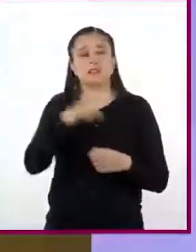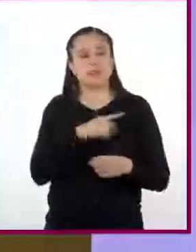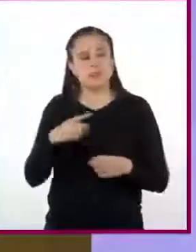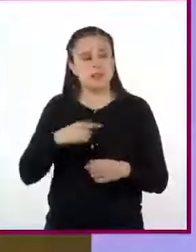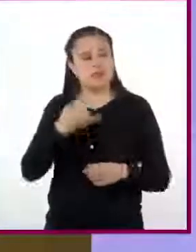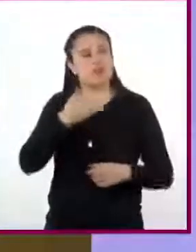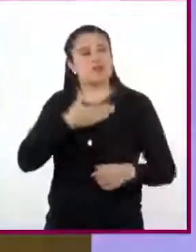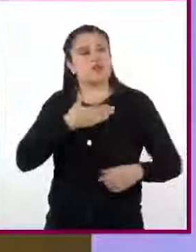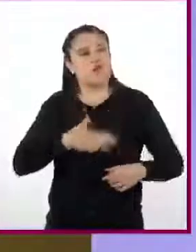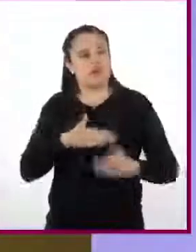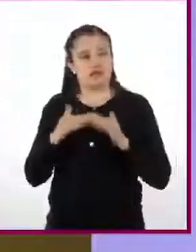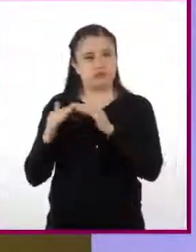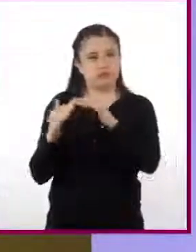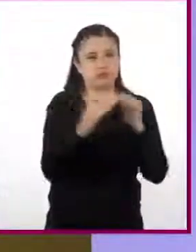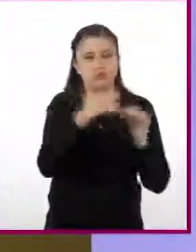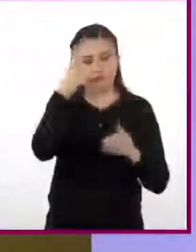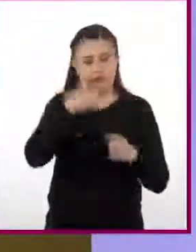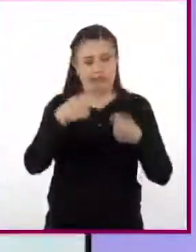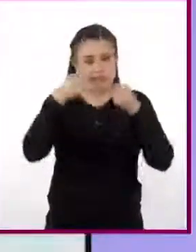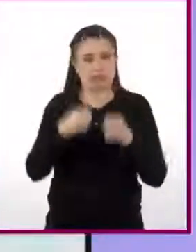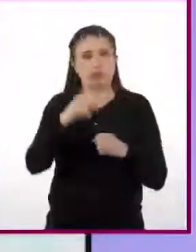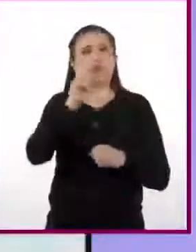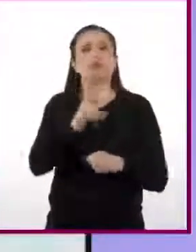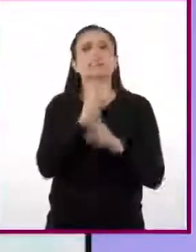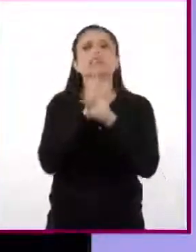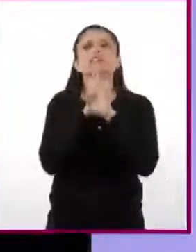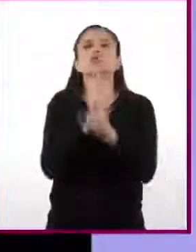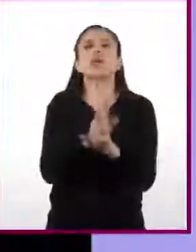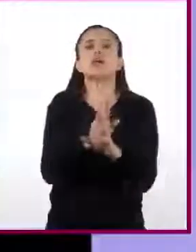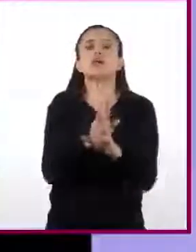la veracidad de los resultados.